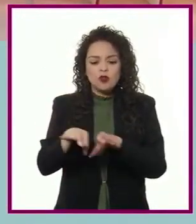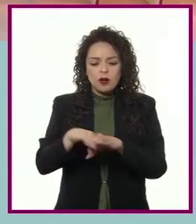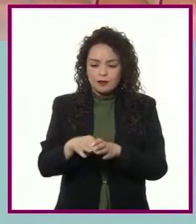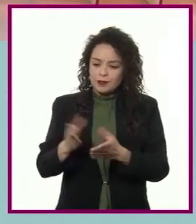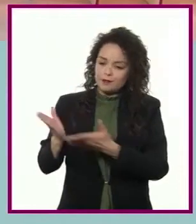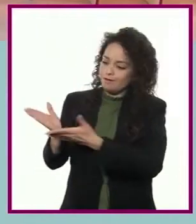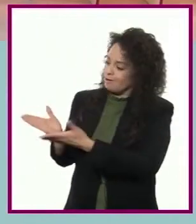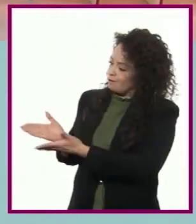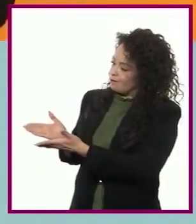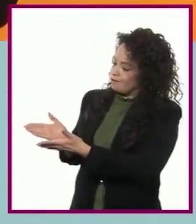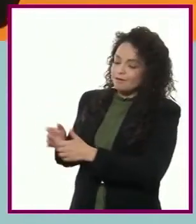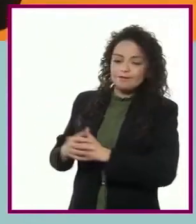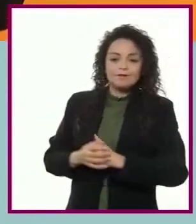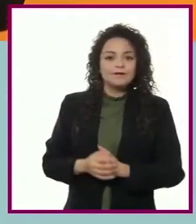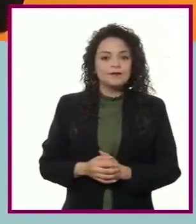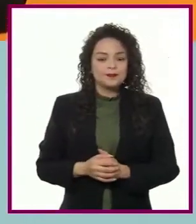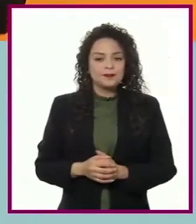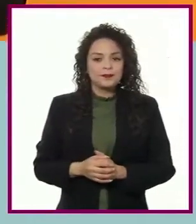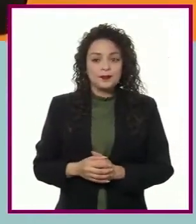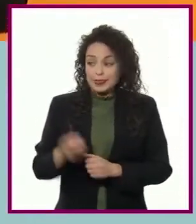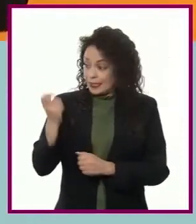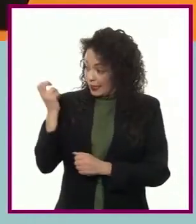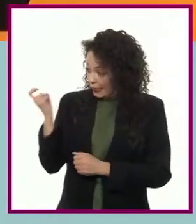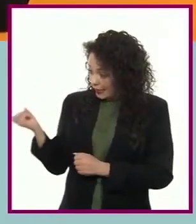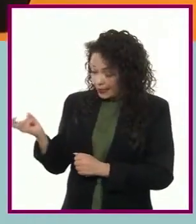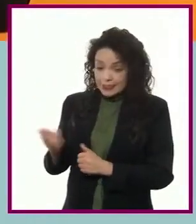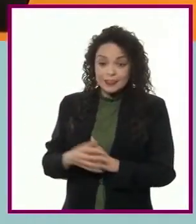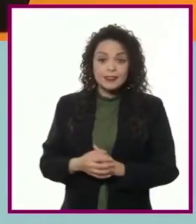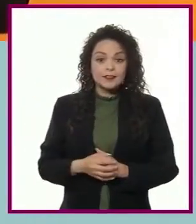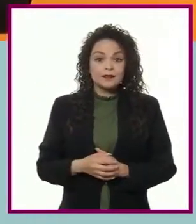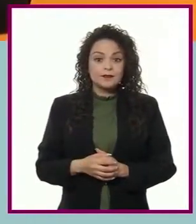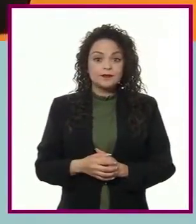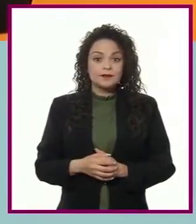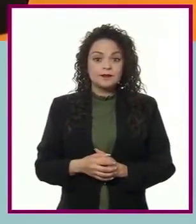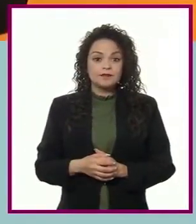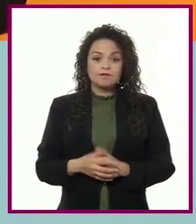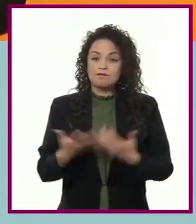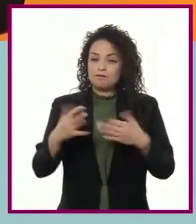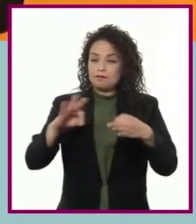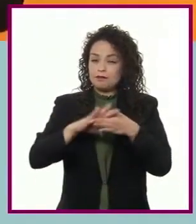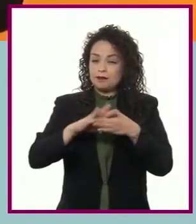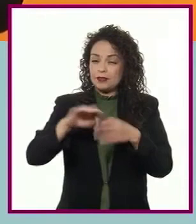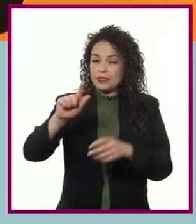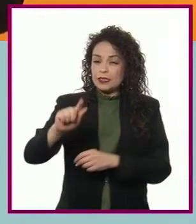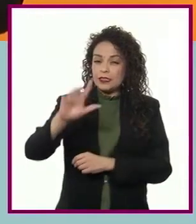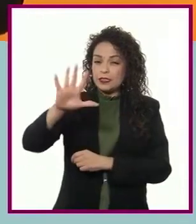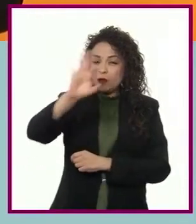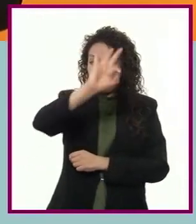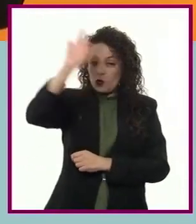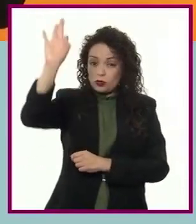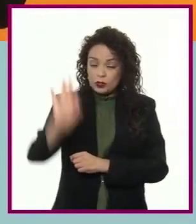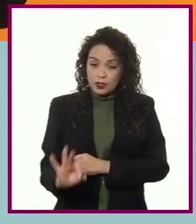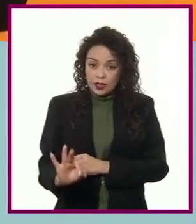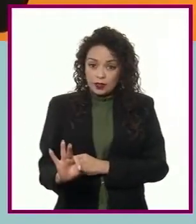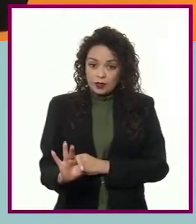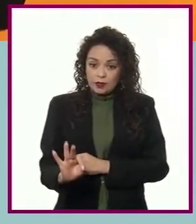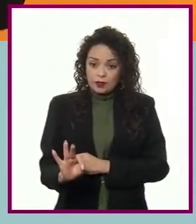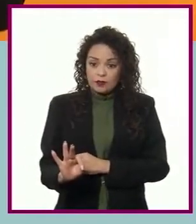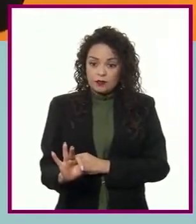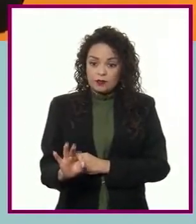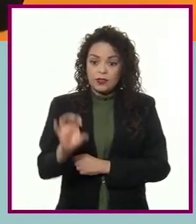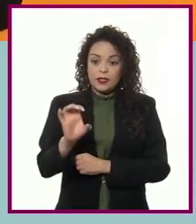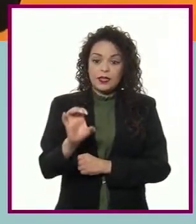de galaxias. Estos cúmulos, cerca del 75% de la galaxia,